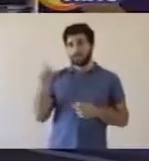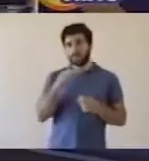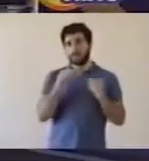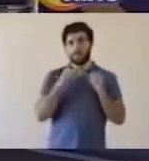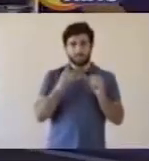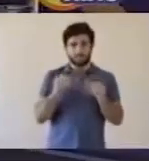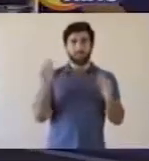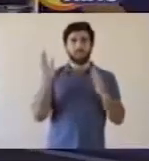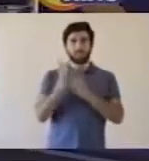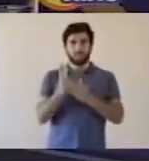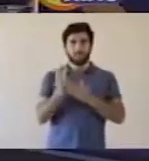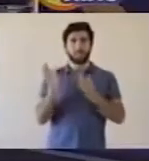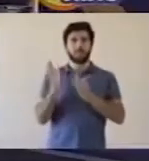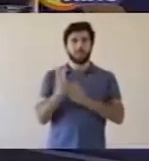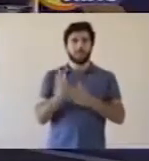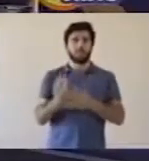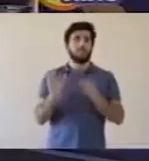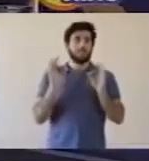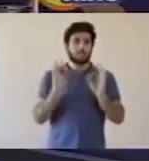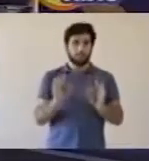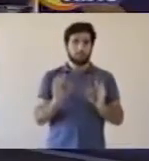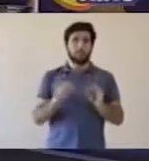tocar. Lleva el ritmo ya.